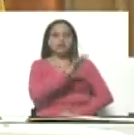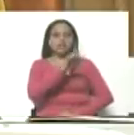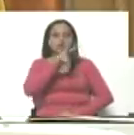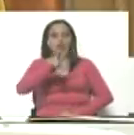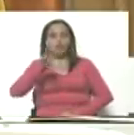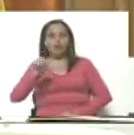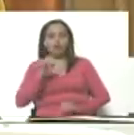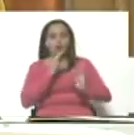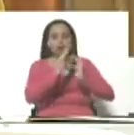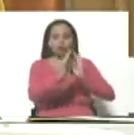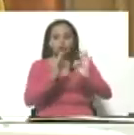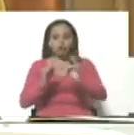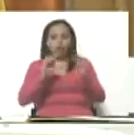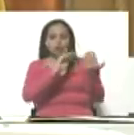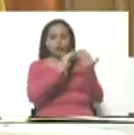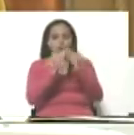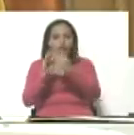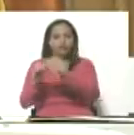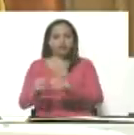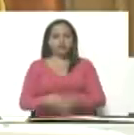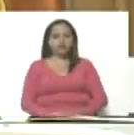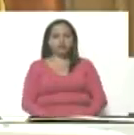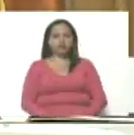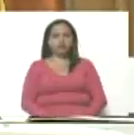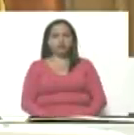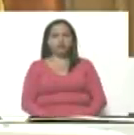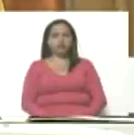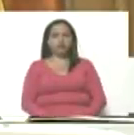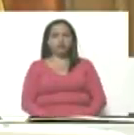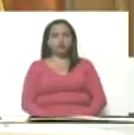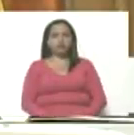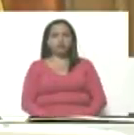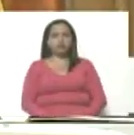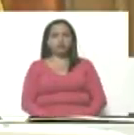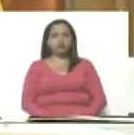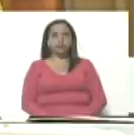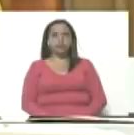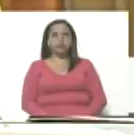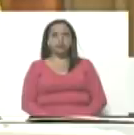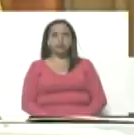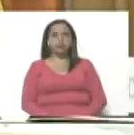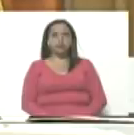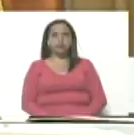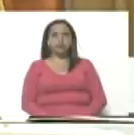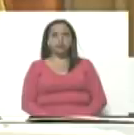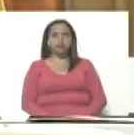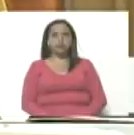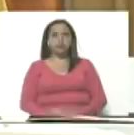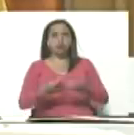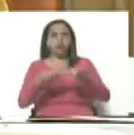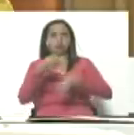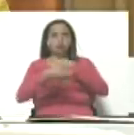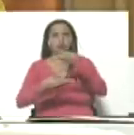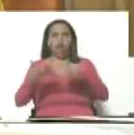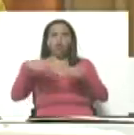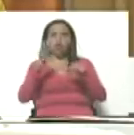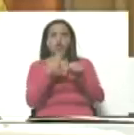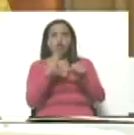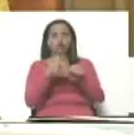320 casos de transmisión comunitaria. Paso a seguido a decir dónde están concentrados estos casos.